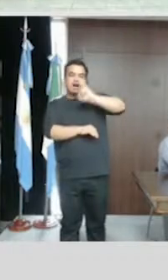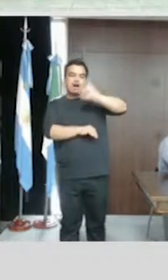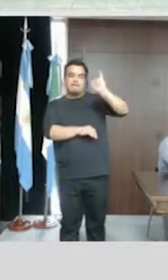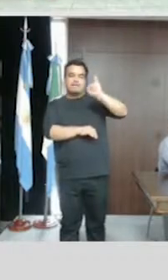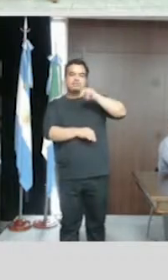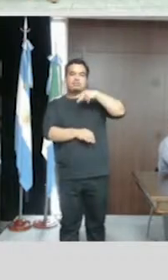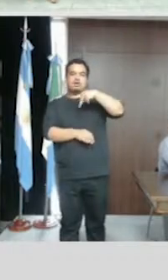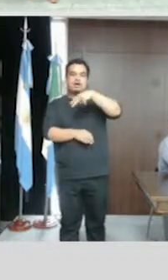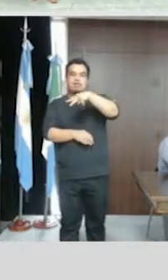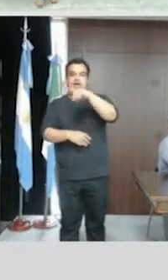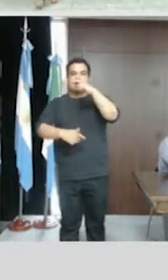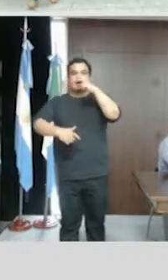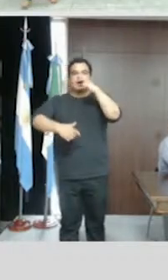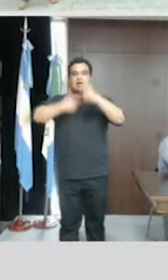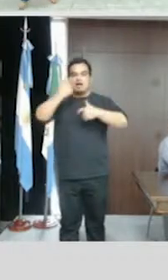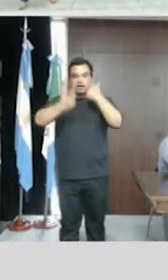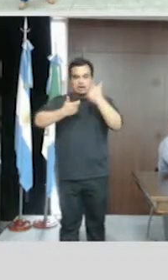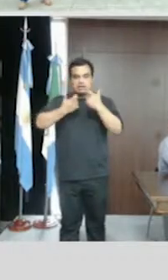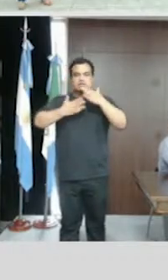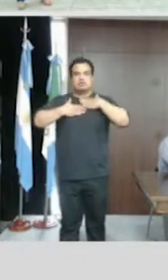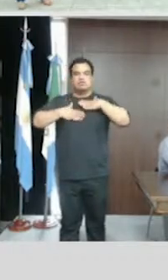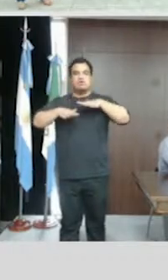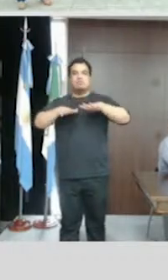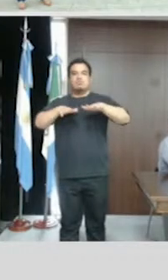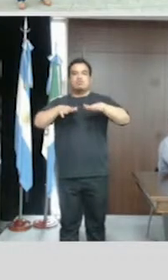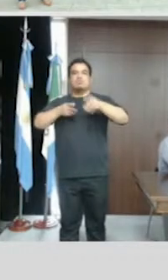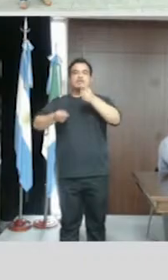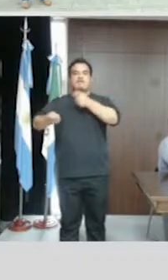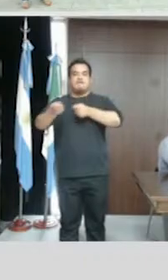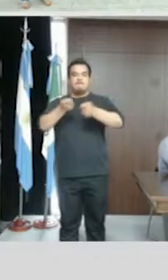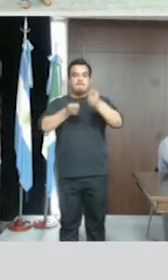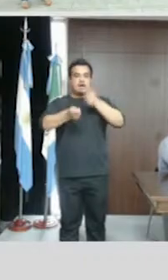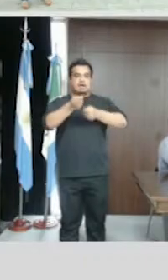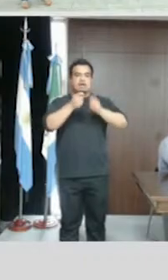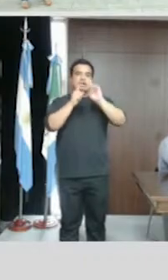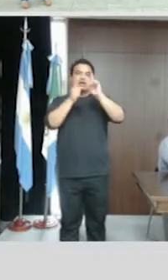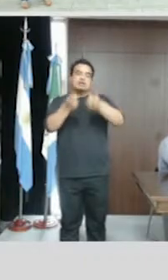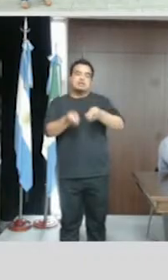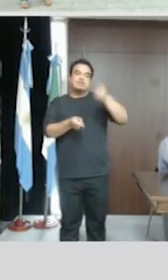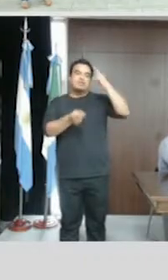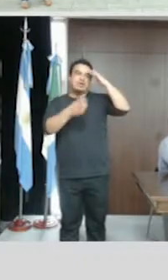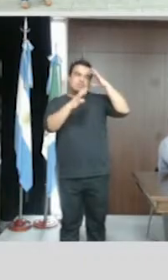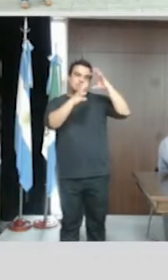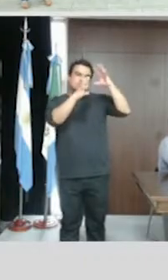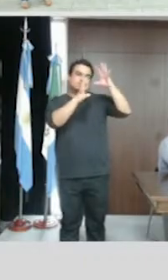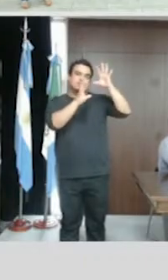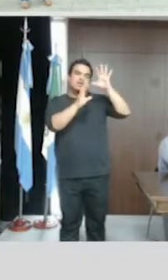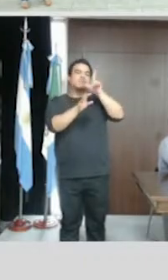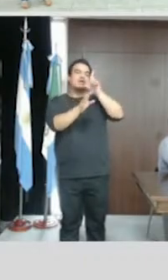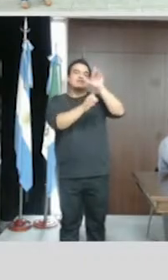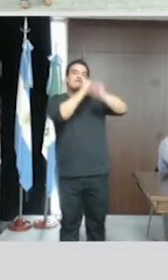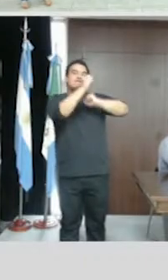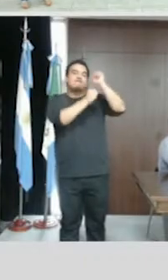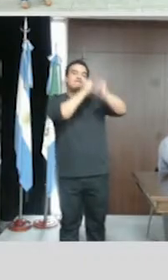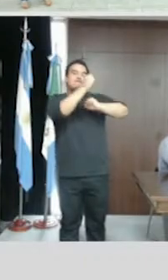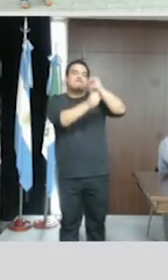de la risoterapia, que es la del movimiento o de la bailoterapia, como dicen, y automáticamente empieza a responder de una